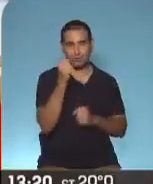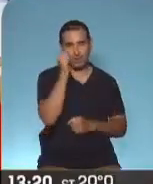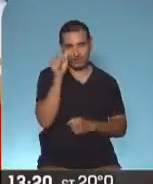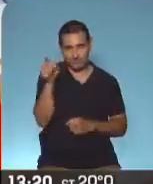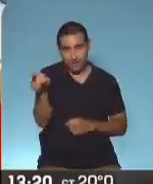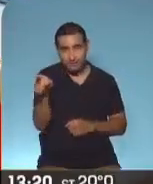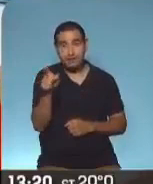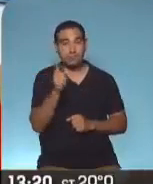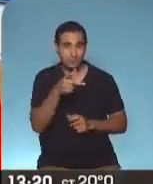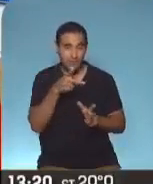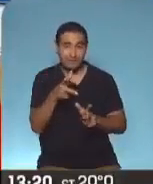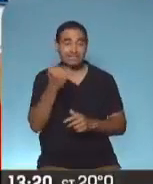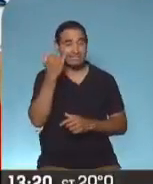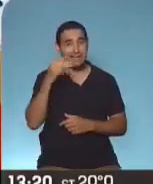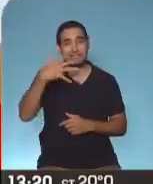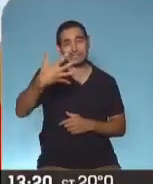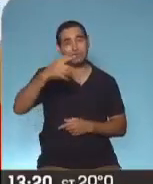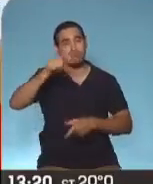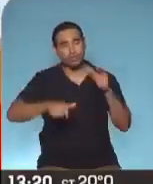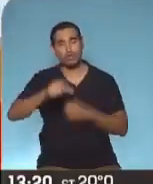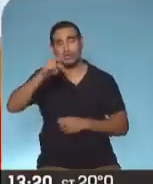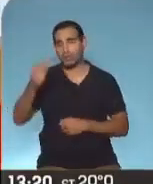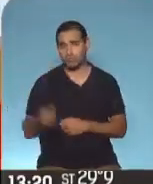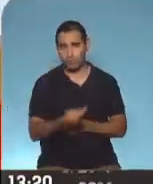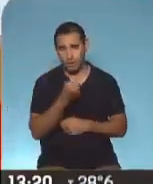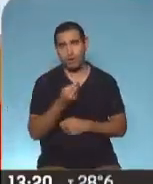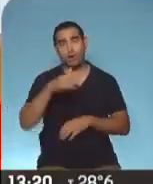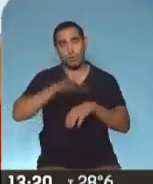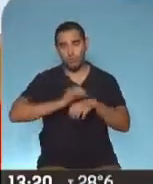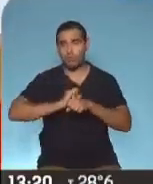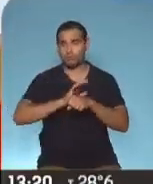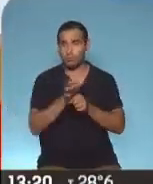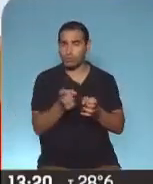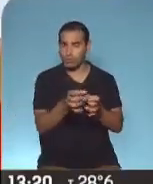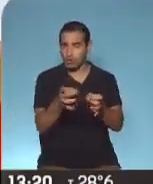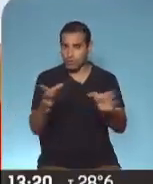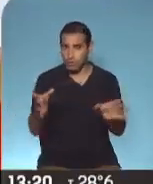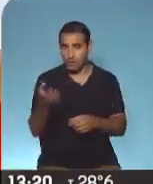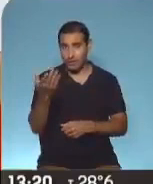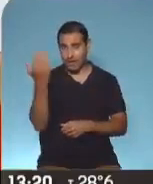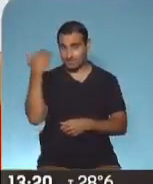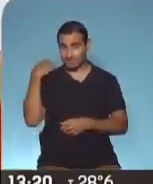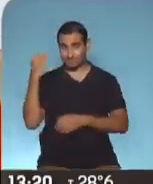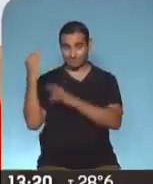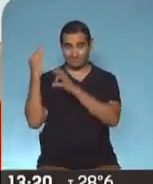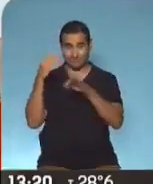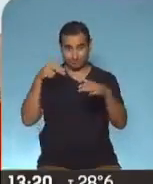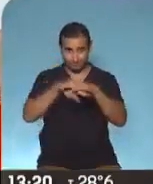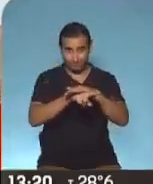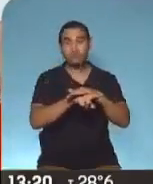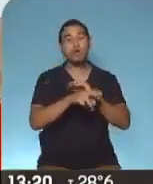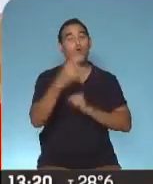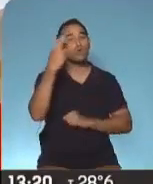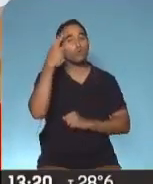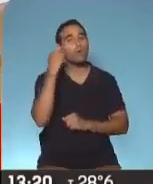Es, como decíamos, la quinta víctima fatal producto del coronavirus. Había arribado al centro médico el 9